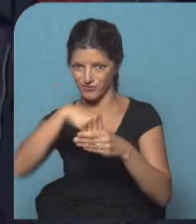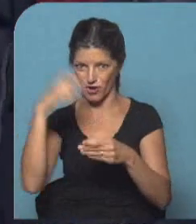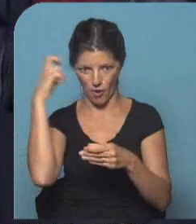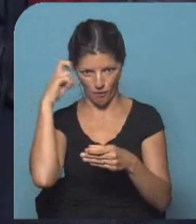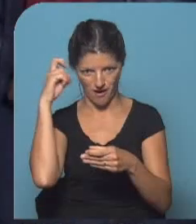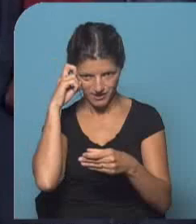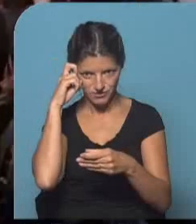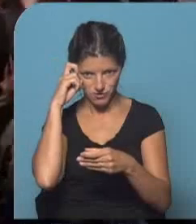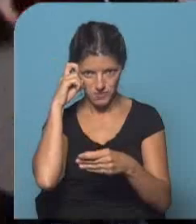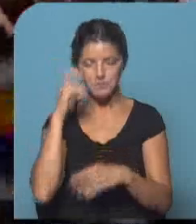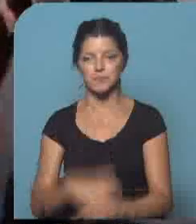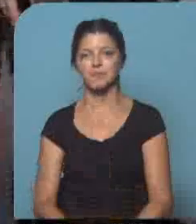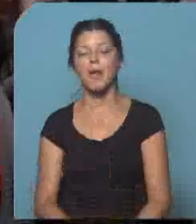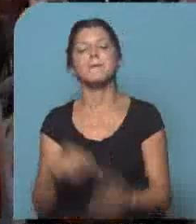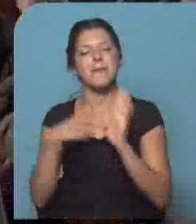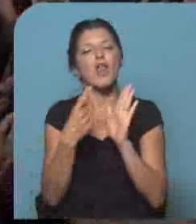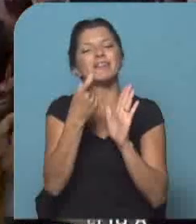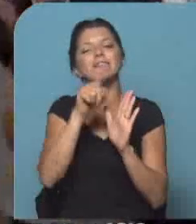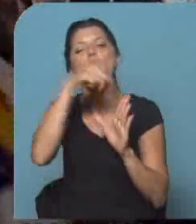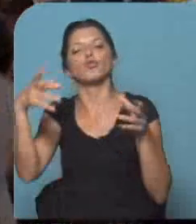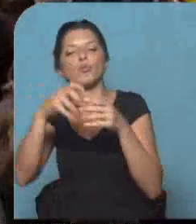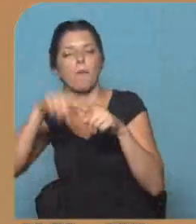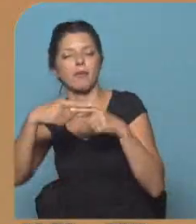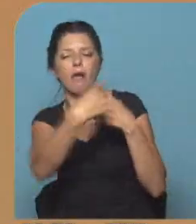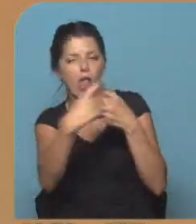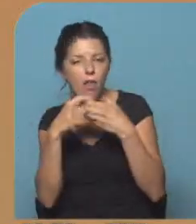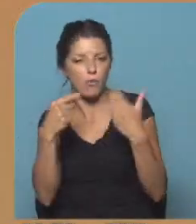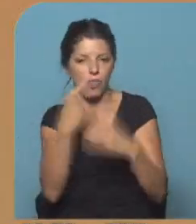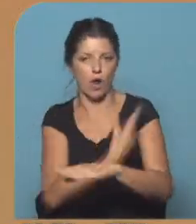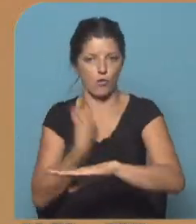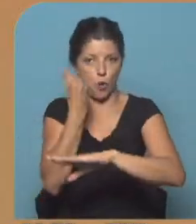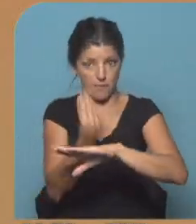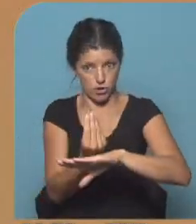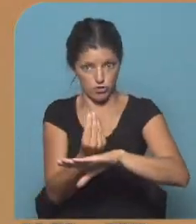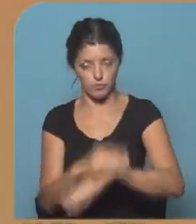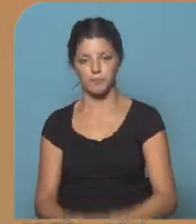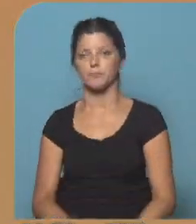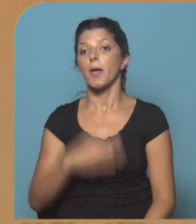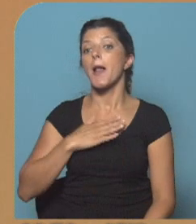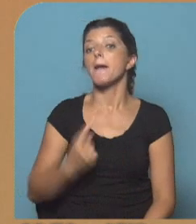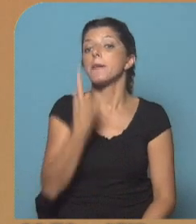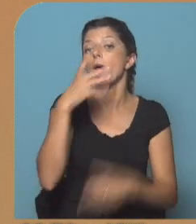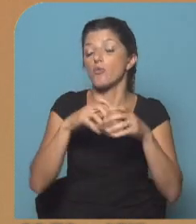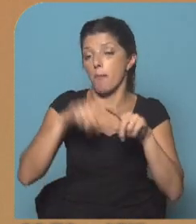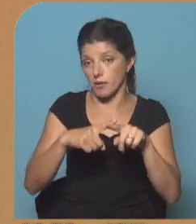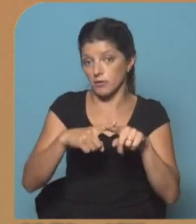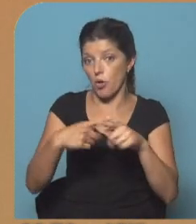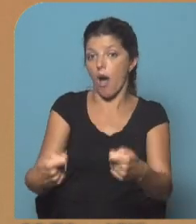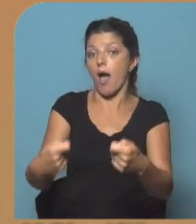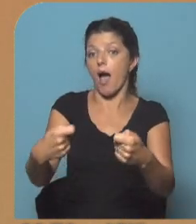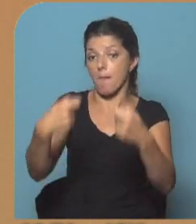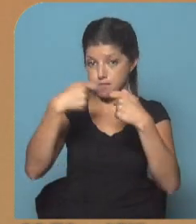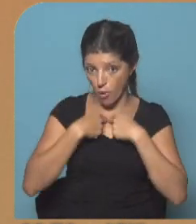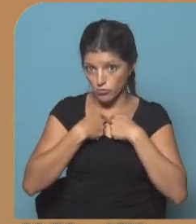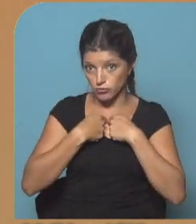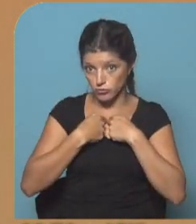testimonial que no alcanza para formar gobierno. Somos primera fuerza política y vamos a seguir siendo la voz